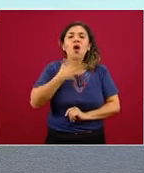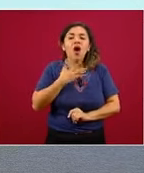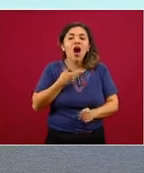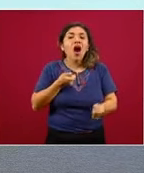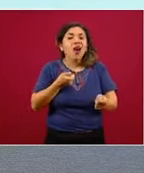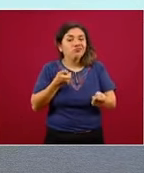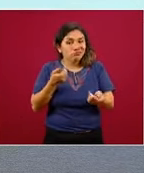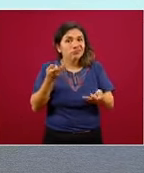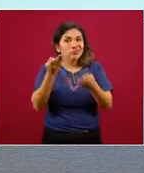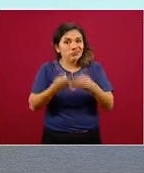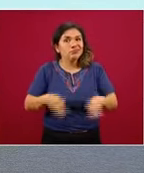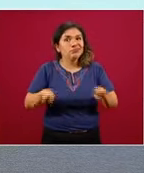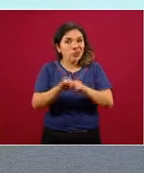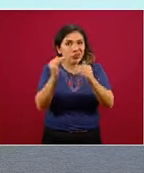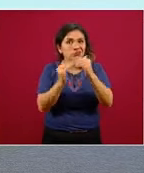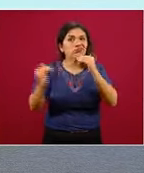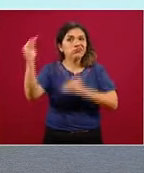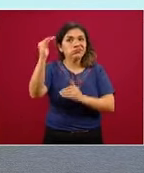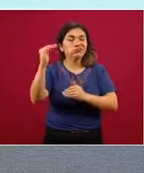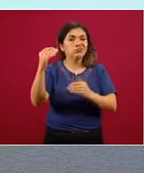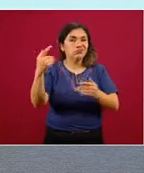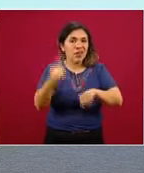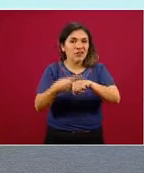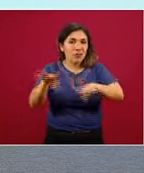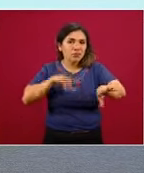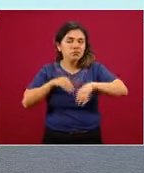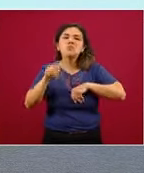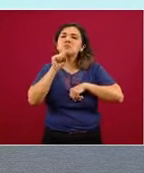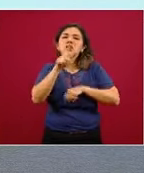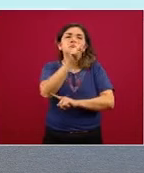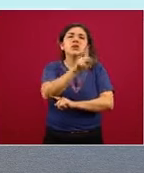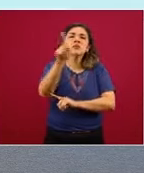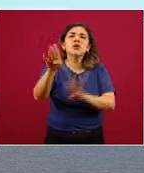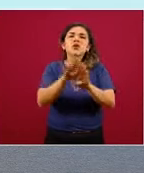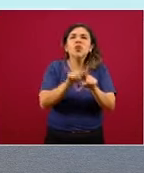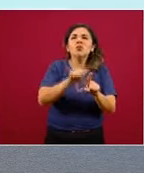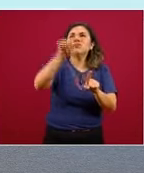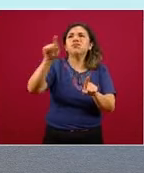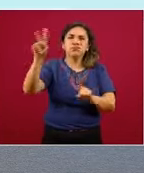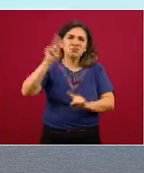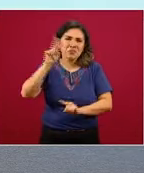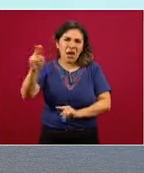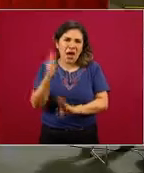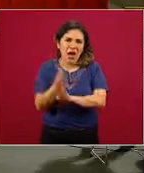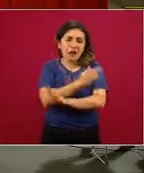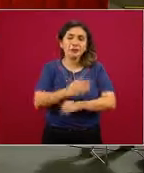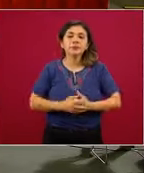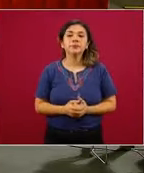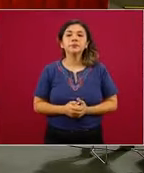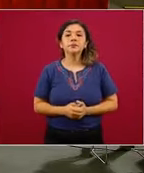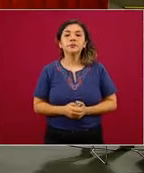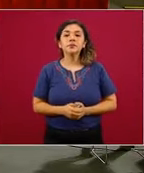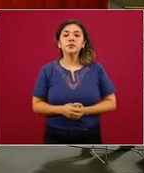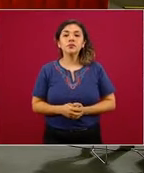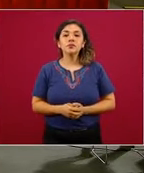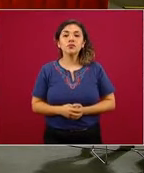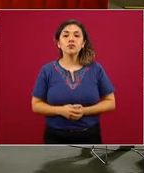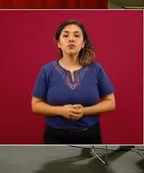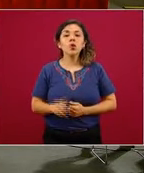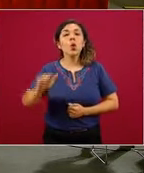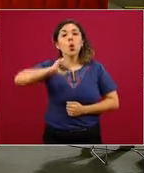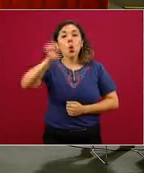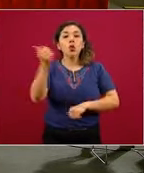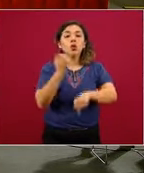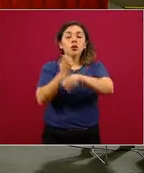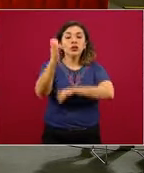transmisión importante, y esto es congruente con las curvas que veíamos incrementándose. Vamos a ver el